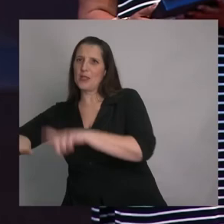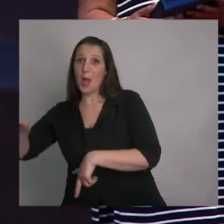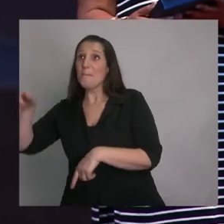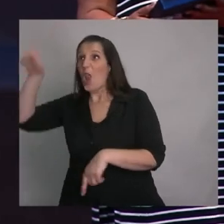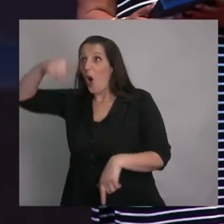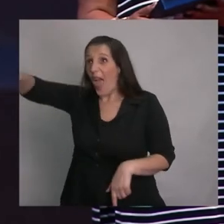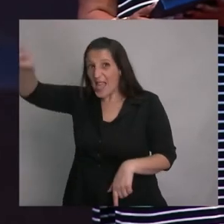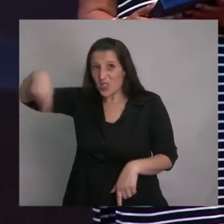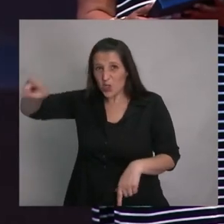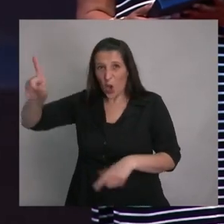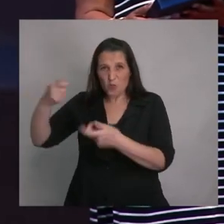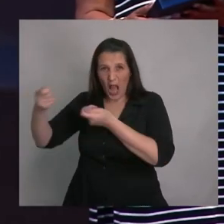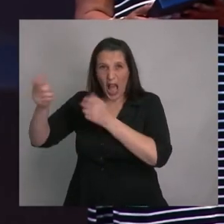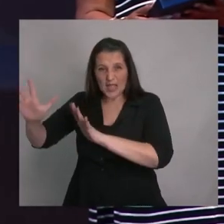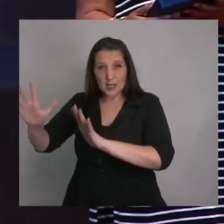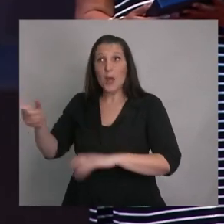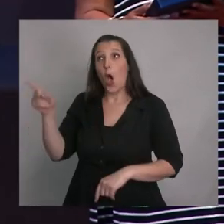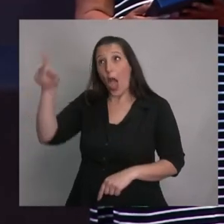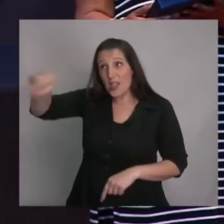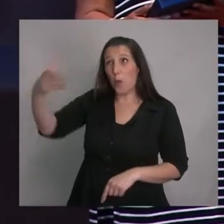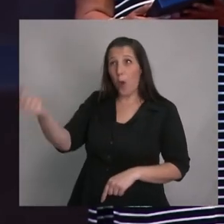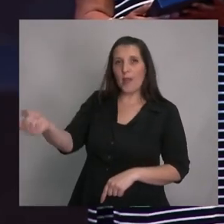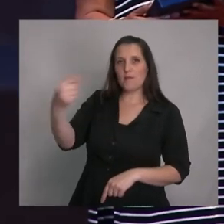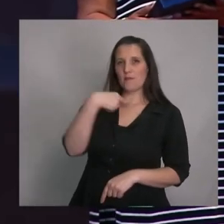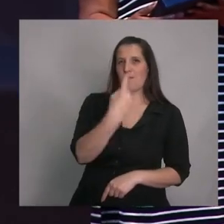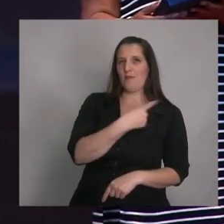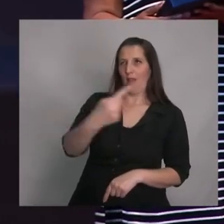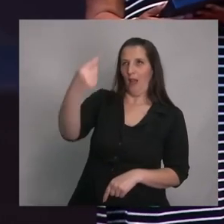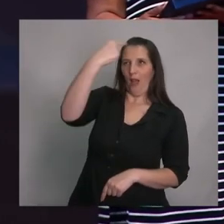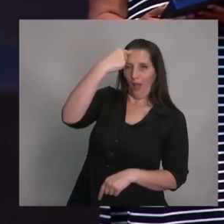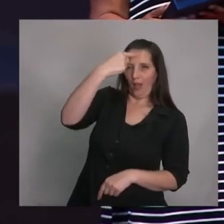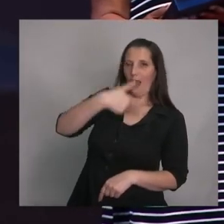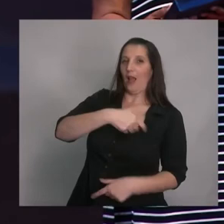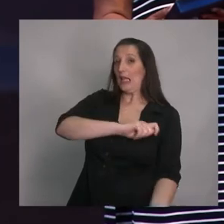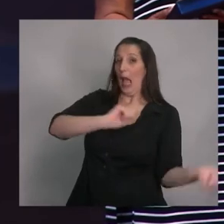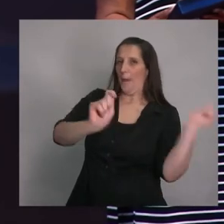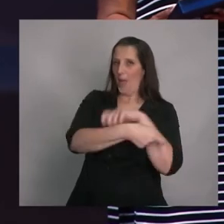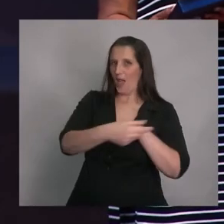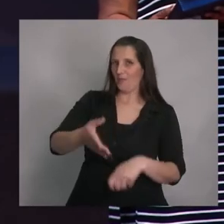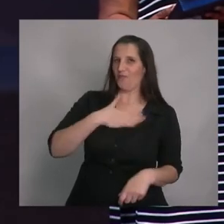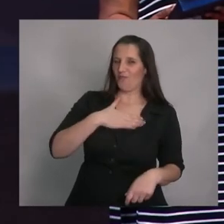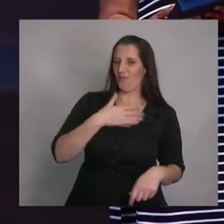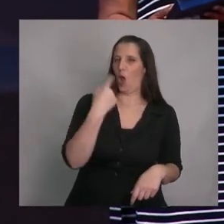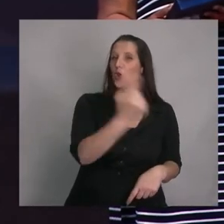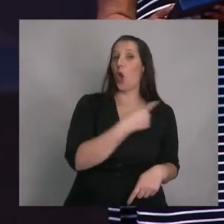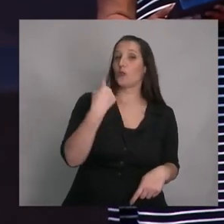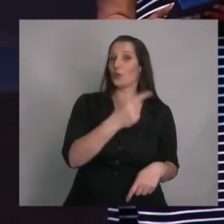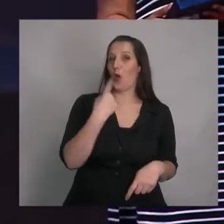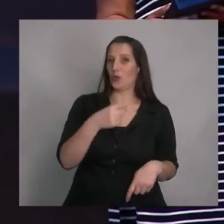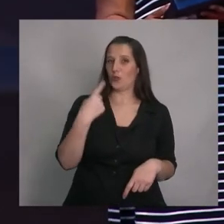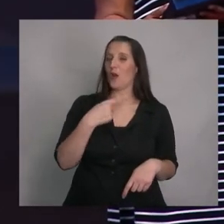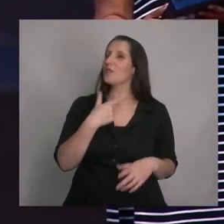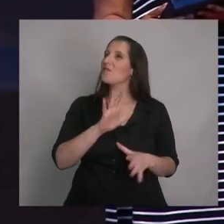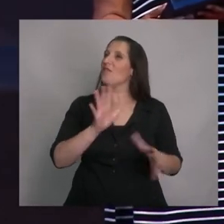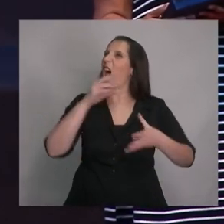nunca nunca van a poder cambiar lo que nosotros es lo que está